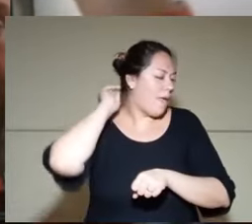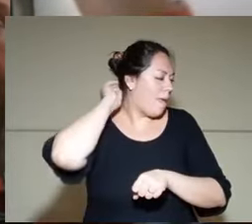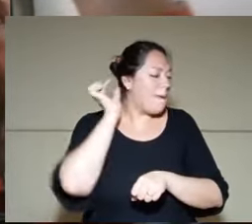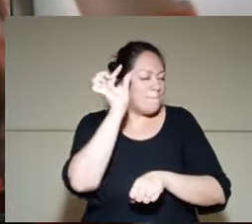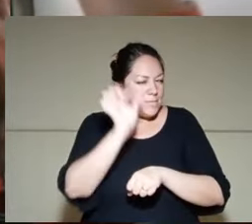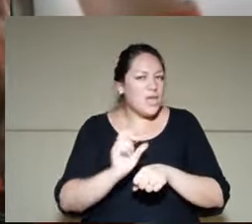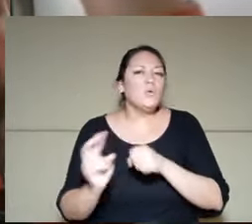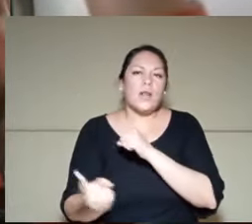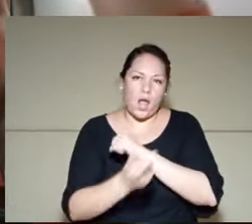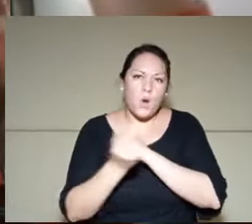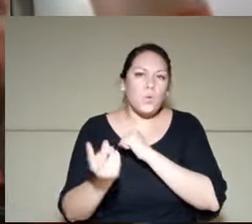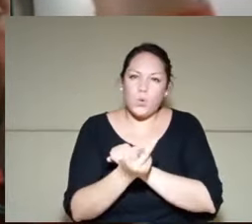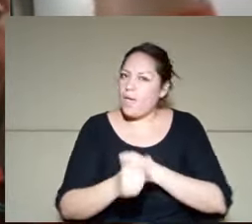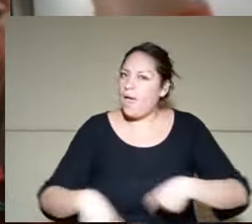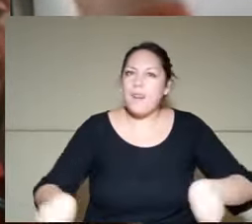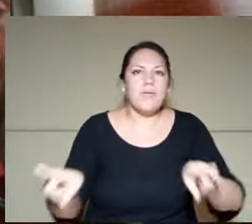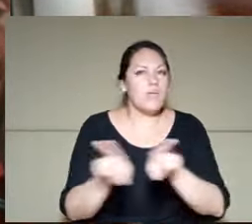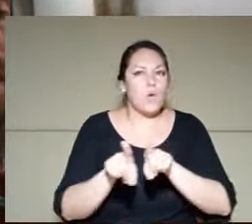médula.